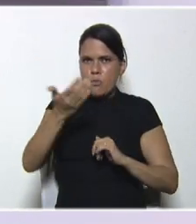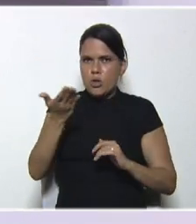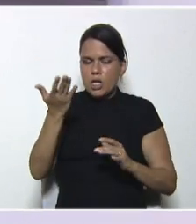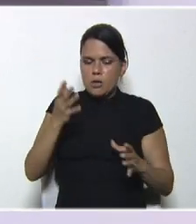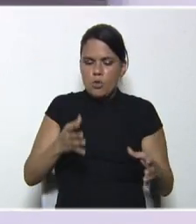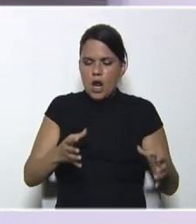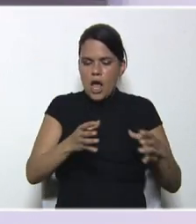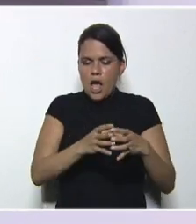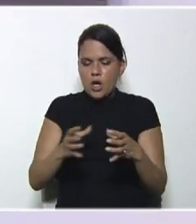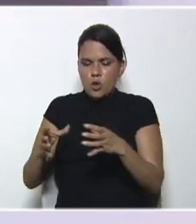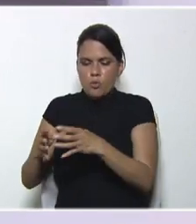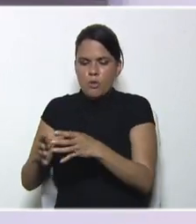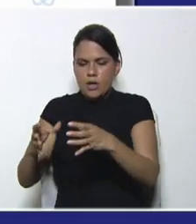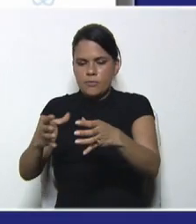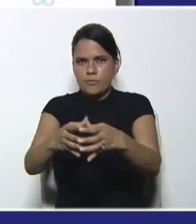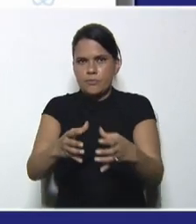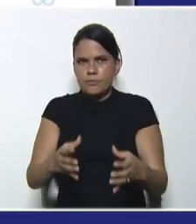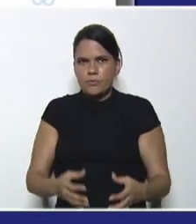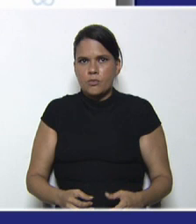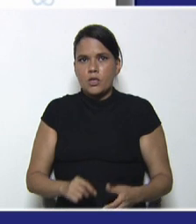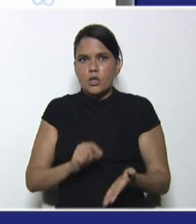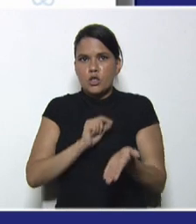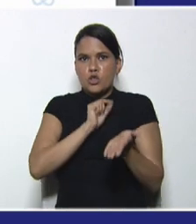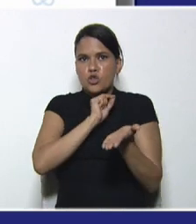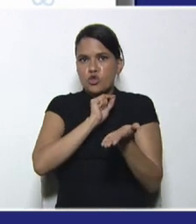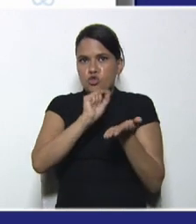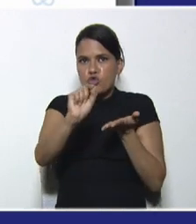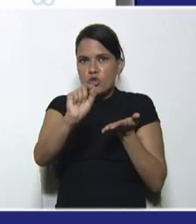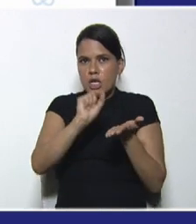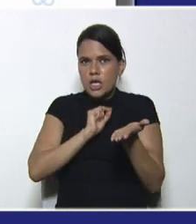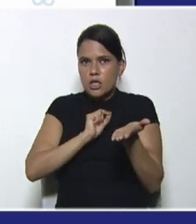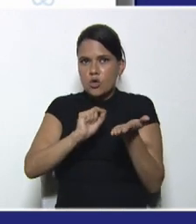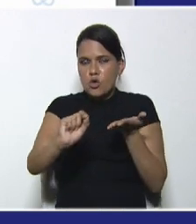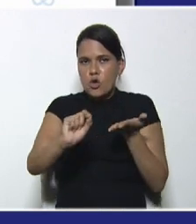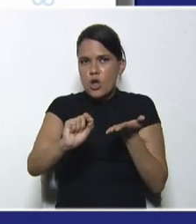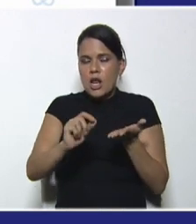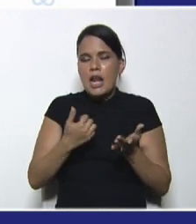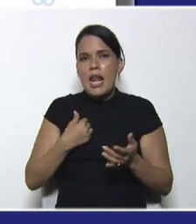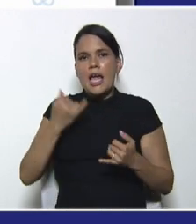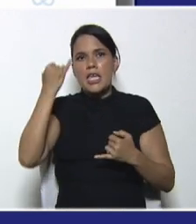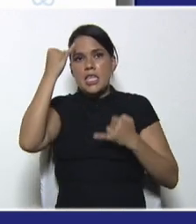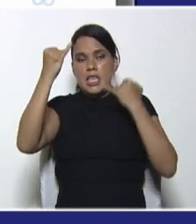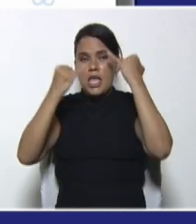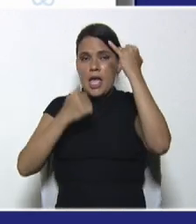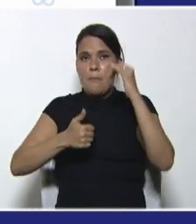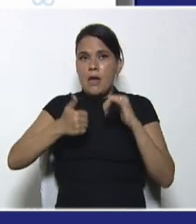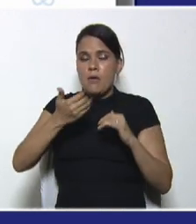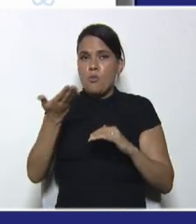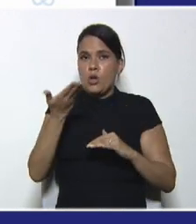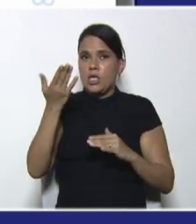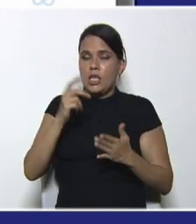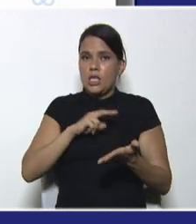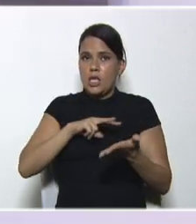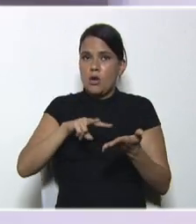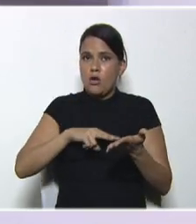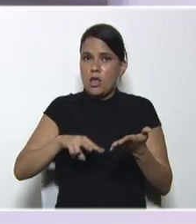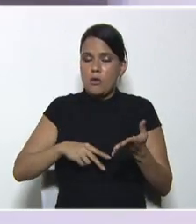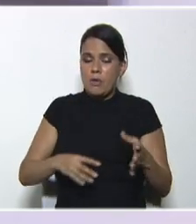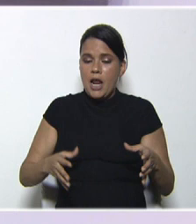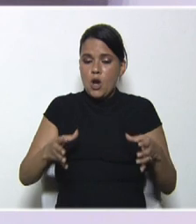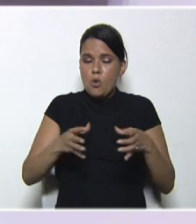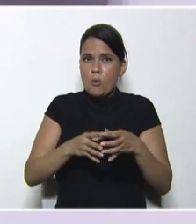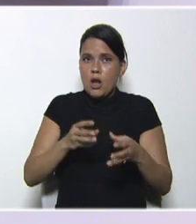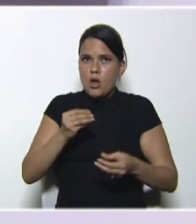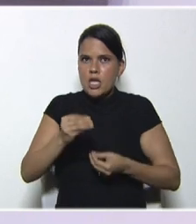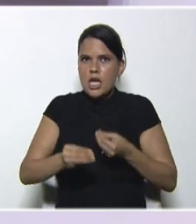diferentes categorías, subrayando las ideas principales del texto para luego entonces agruparlas y formar